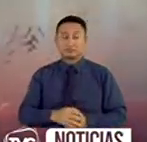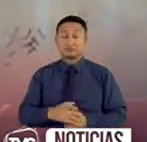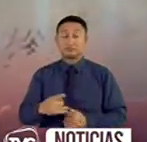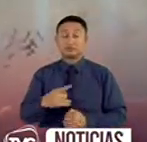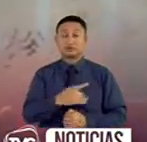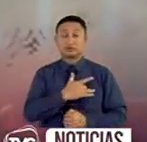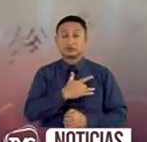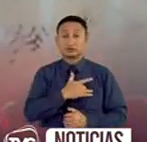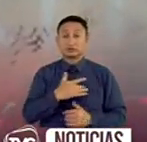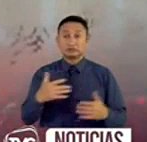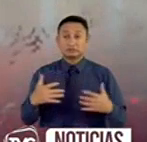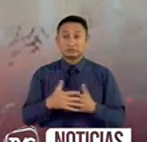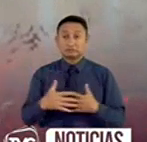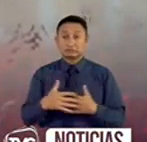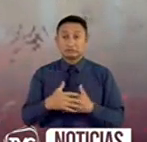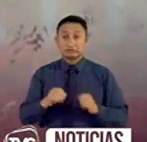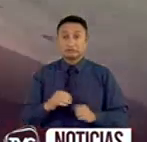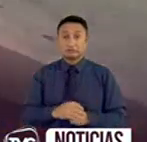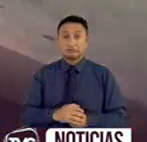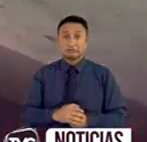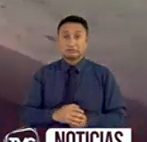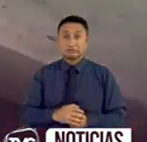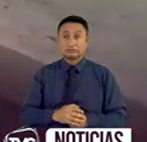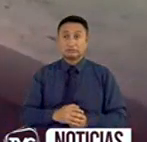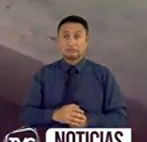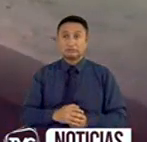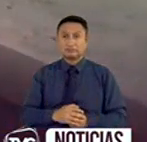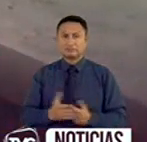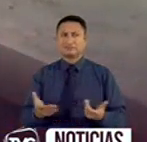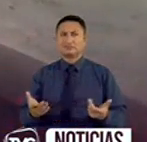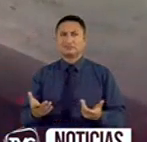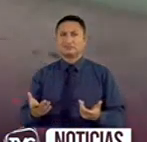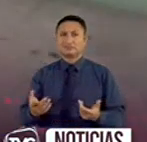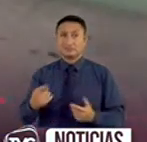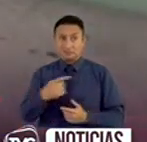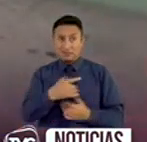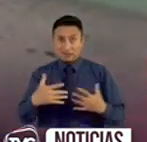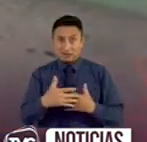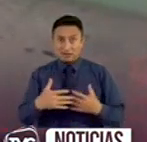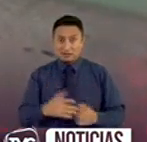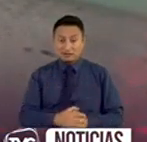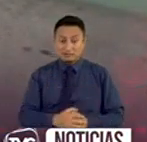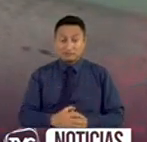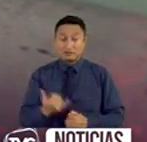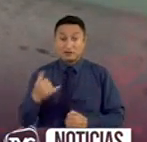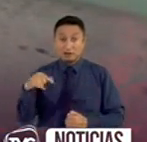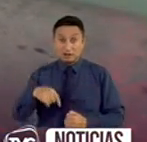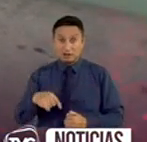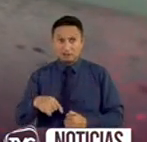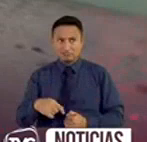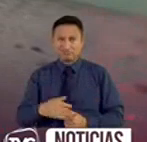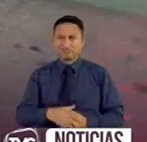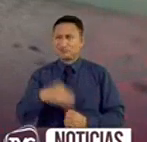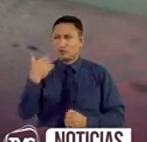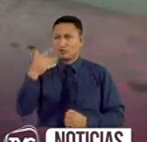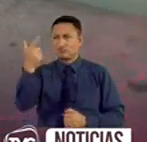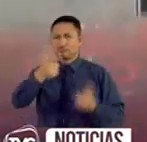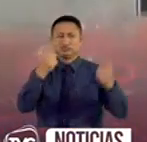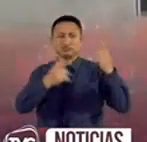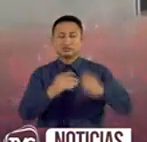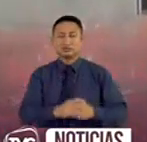tienen miedo y una aspiración. No van a tener miedo, ¿te crees? La bala ahorita tan es gratis ahorita. ¿Qué le piden a la